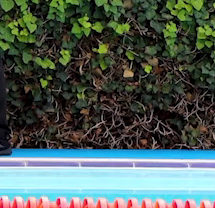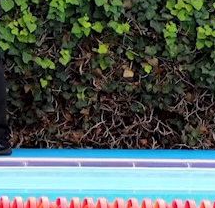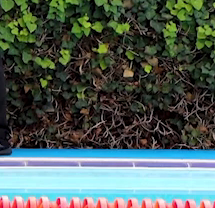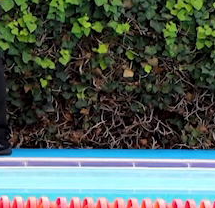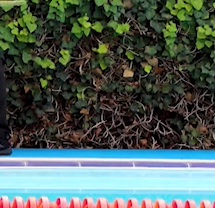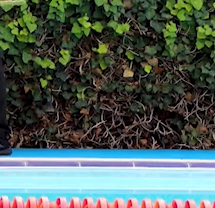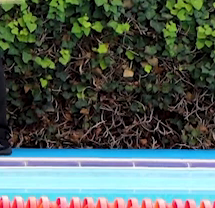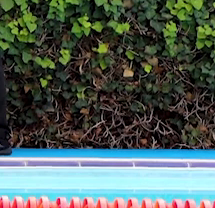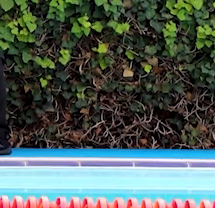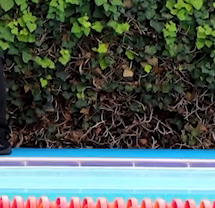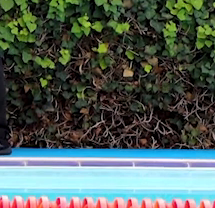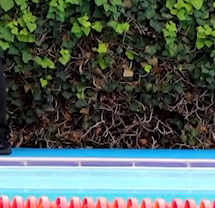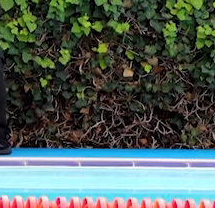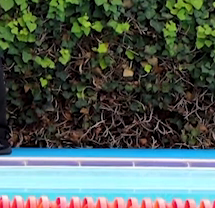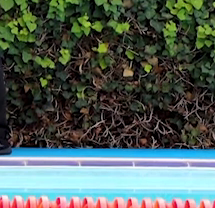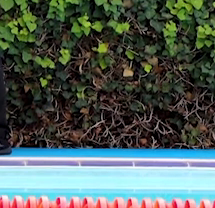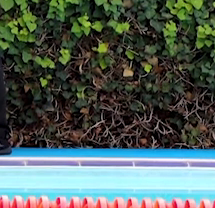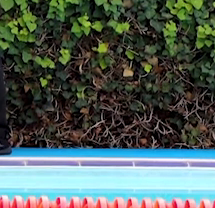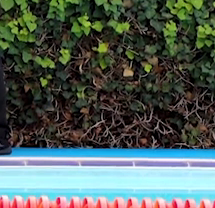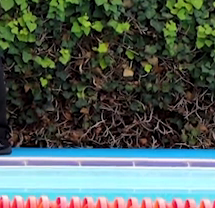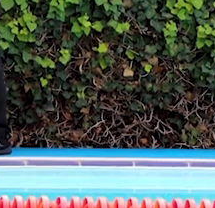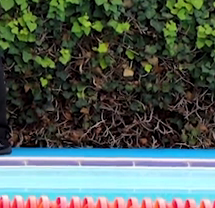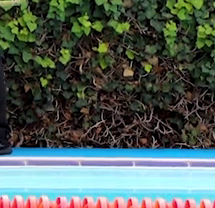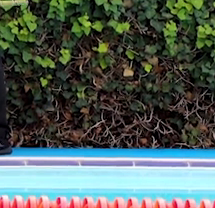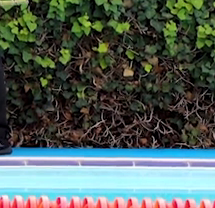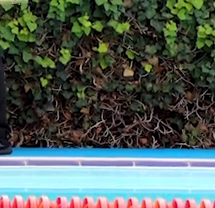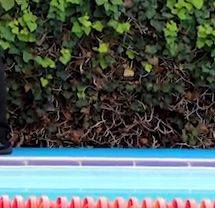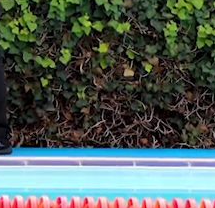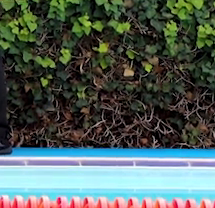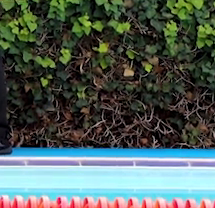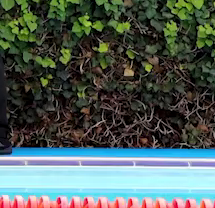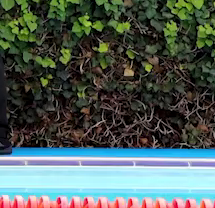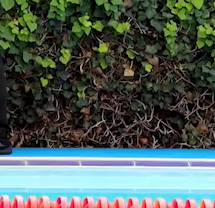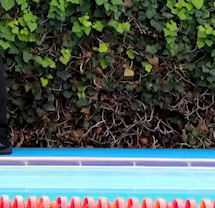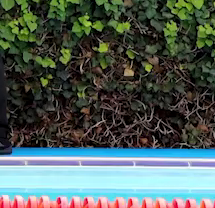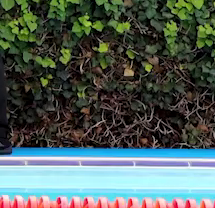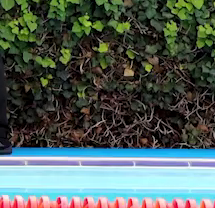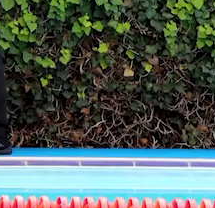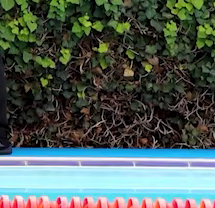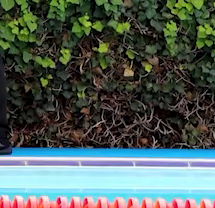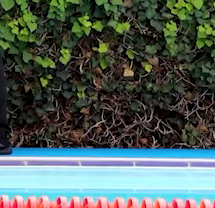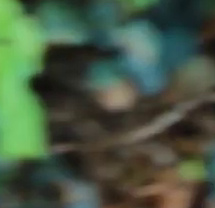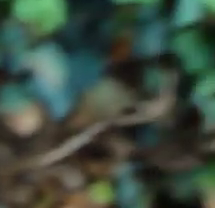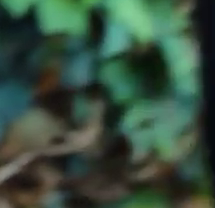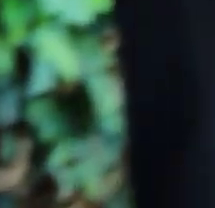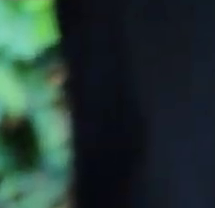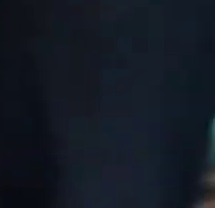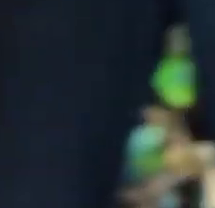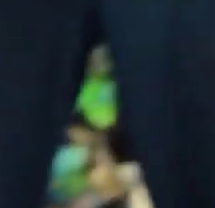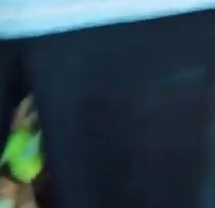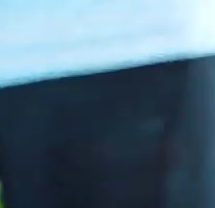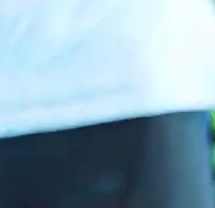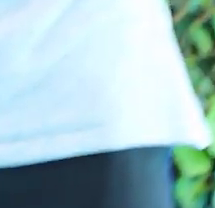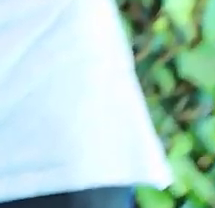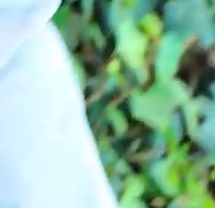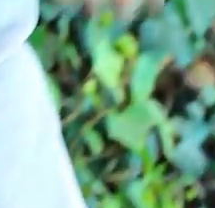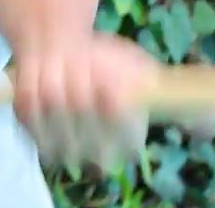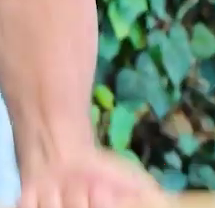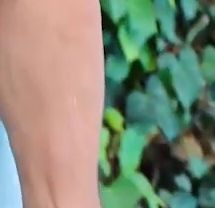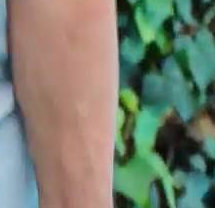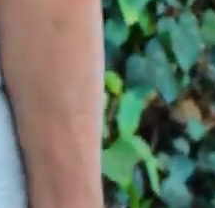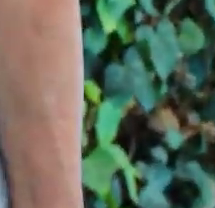y nuestros pies pies bien chicos seleccionamos a 90 grados y estiramos presionamos